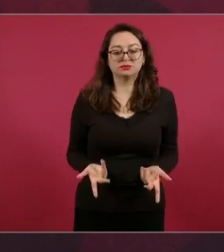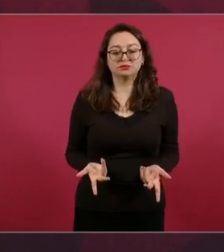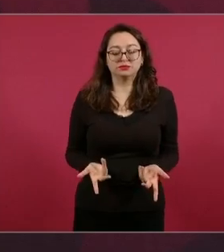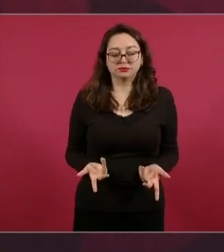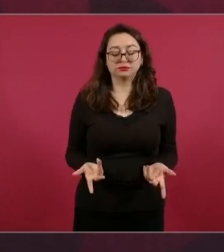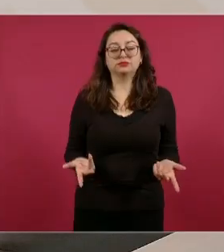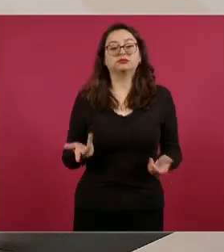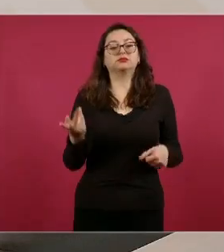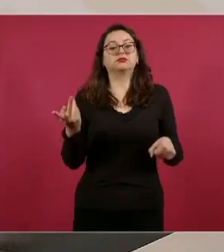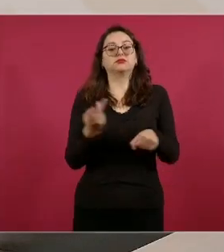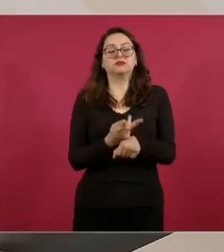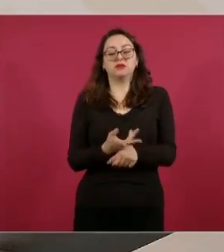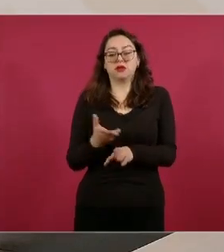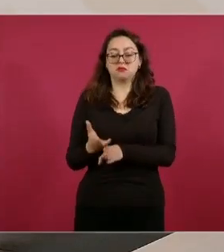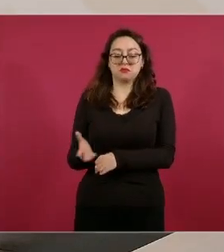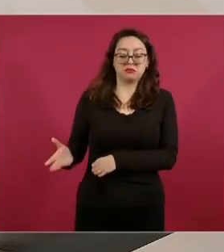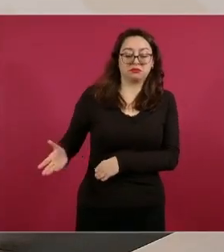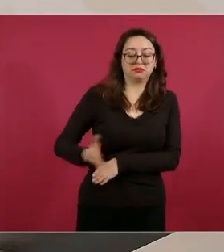Se despobló el campo.